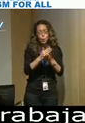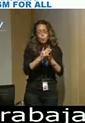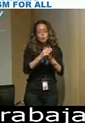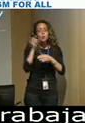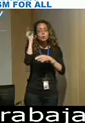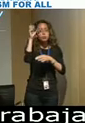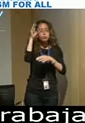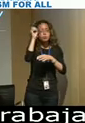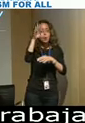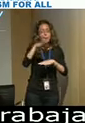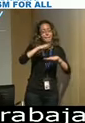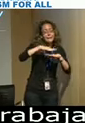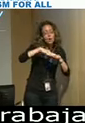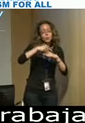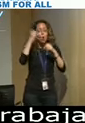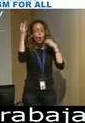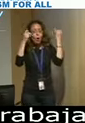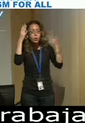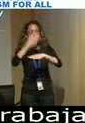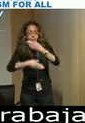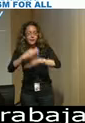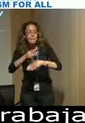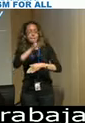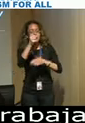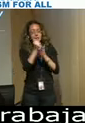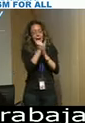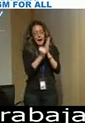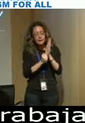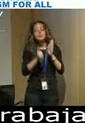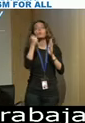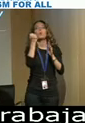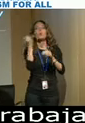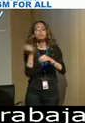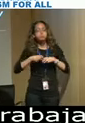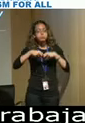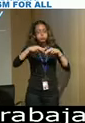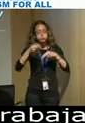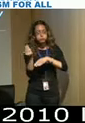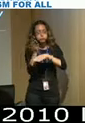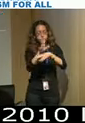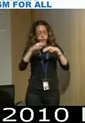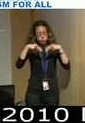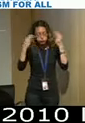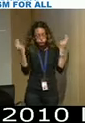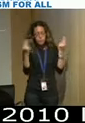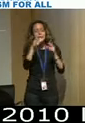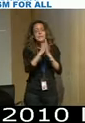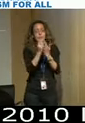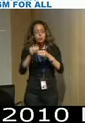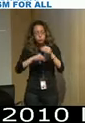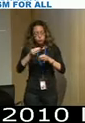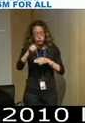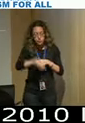binomio ocio y discapacidad, y además de artículos publicados, es autora de varios libros. Su tesis abordó los servicios de ocio de las